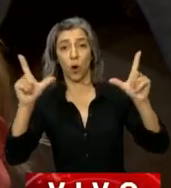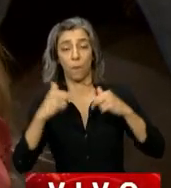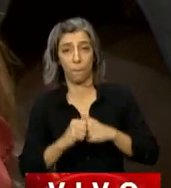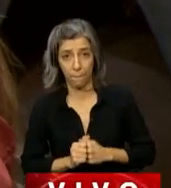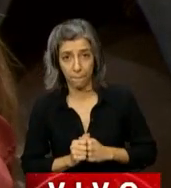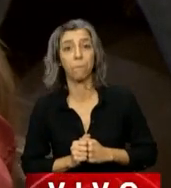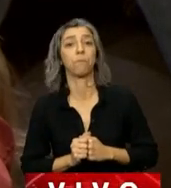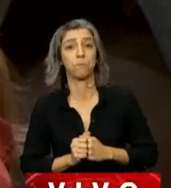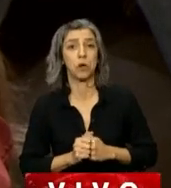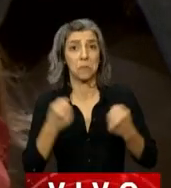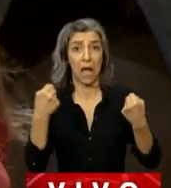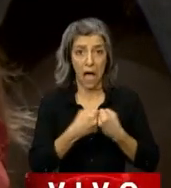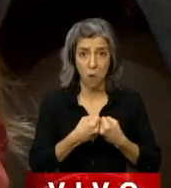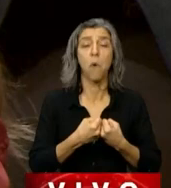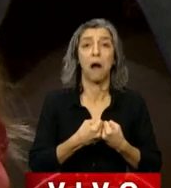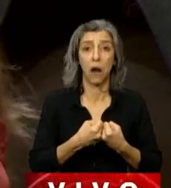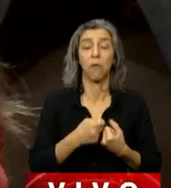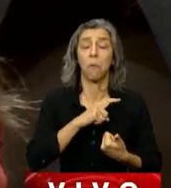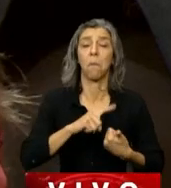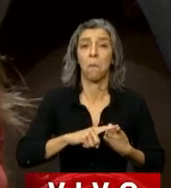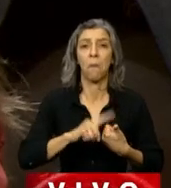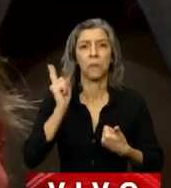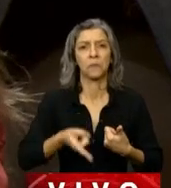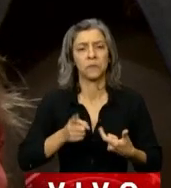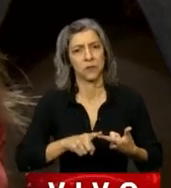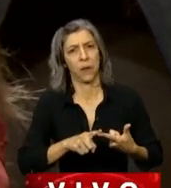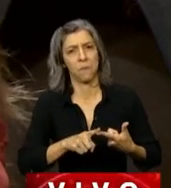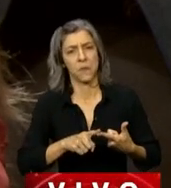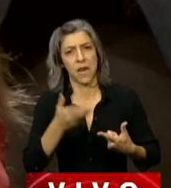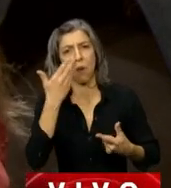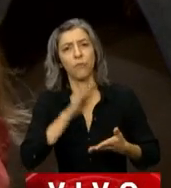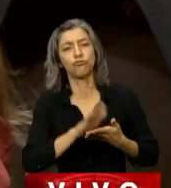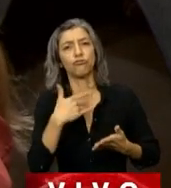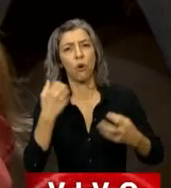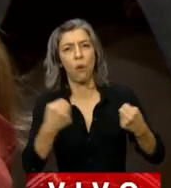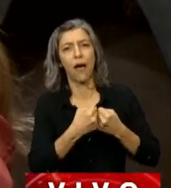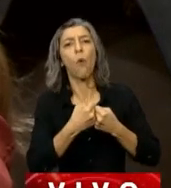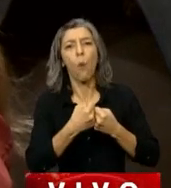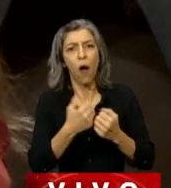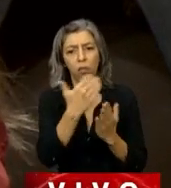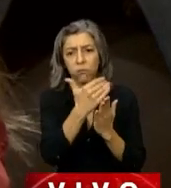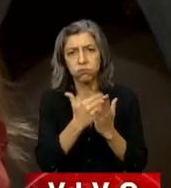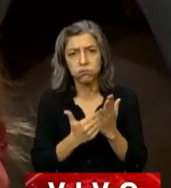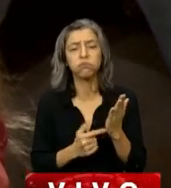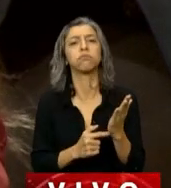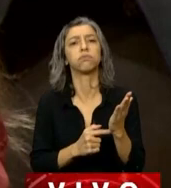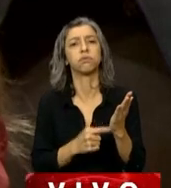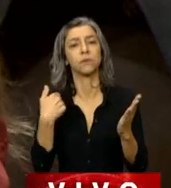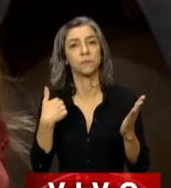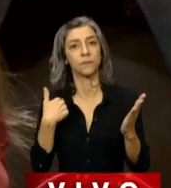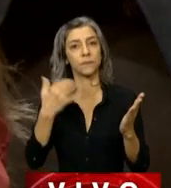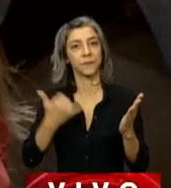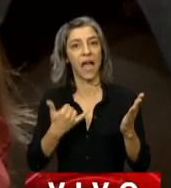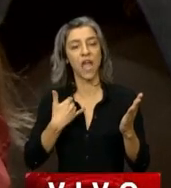no solamente se había acordado eso, sino también que estamos hablando de un consenso ampliado, donde además se